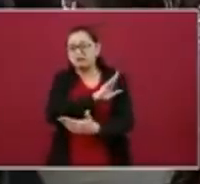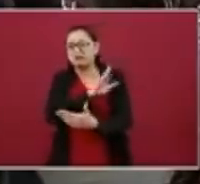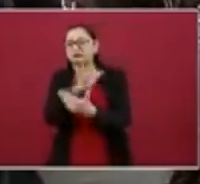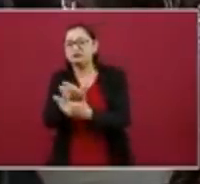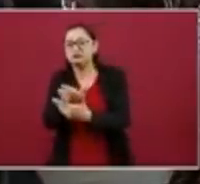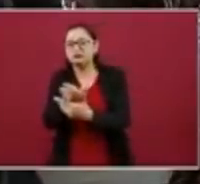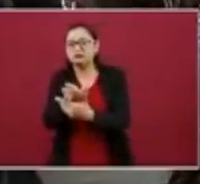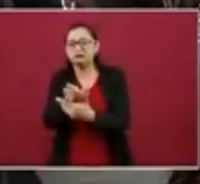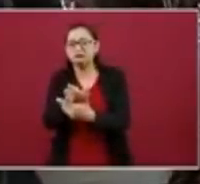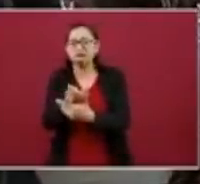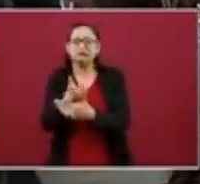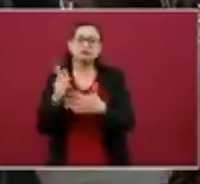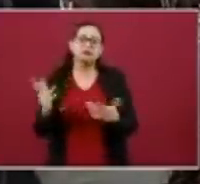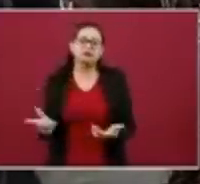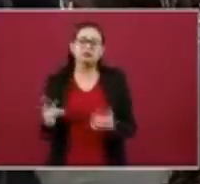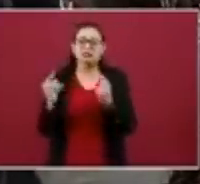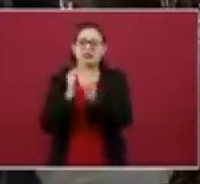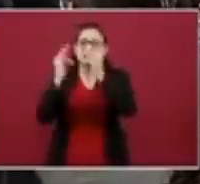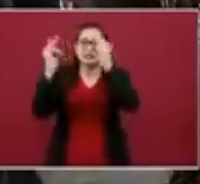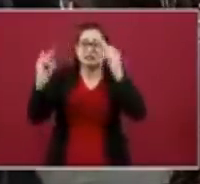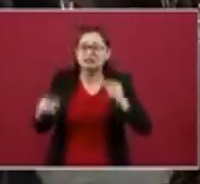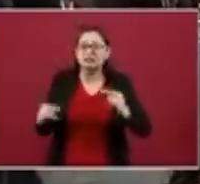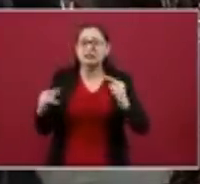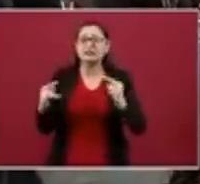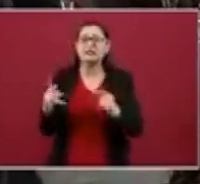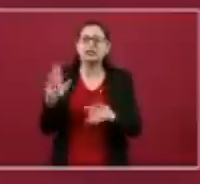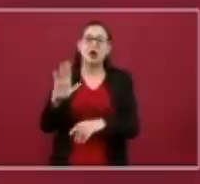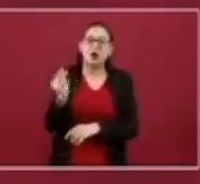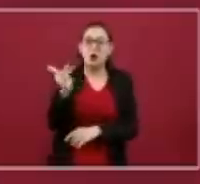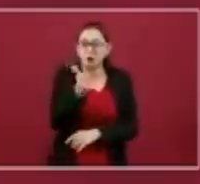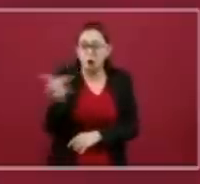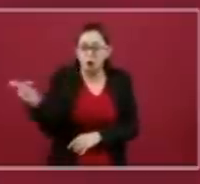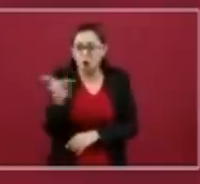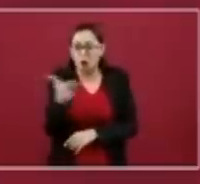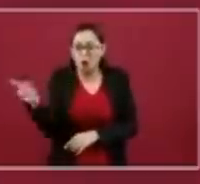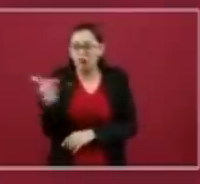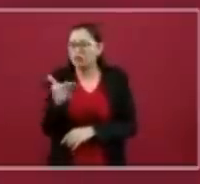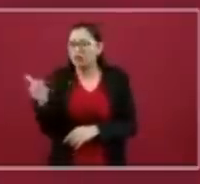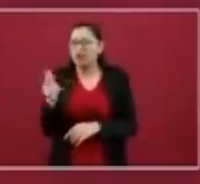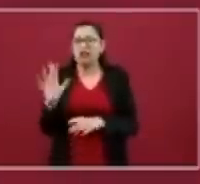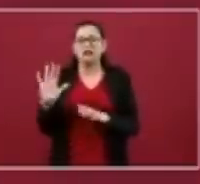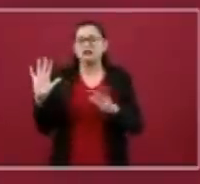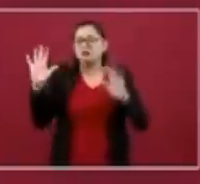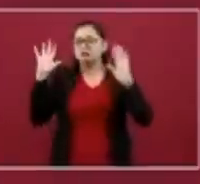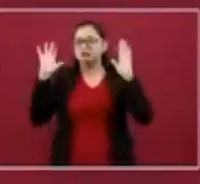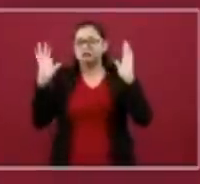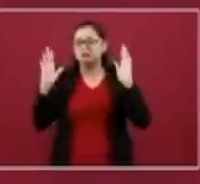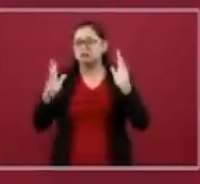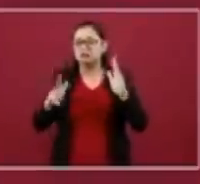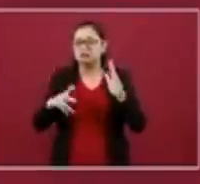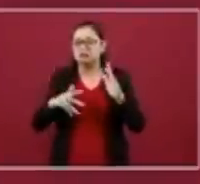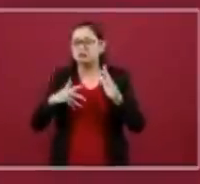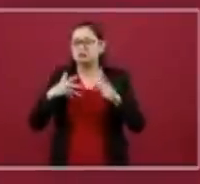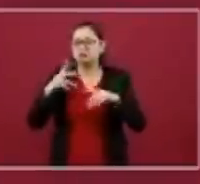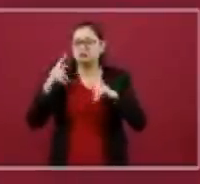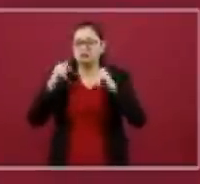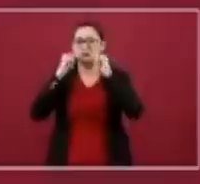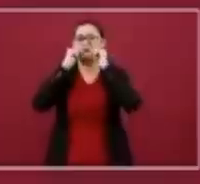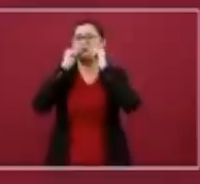los hospedan en campamentos, en hoteles, en donde por la corrupción que